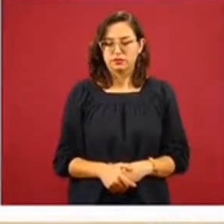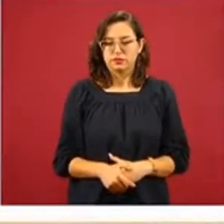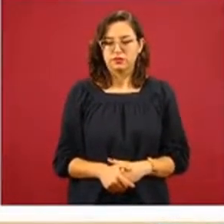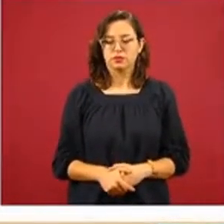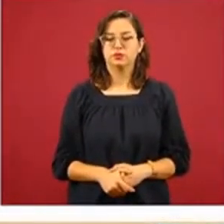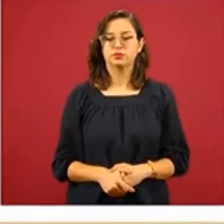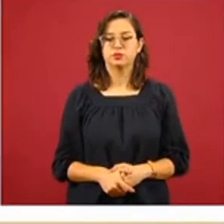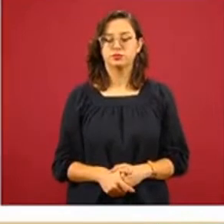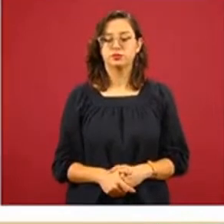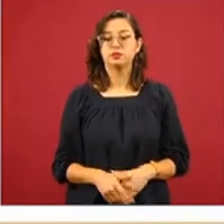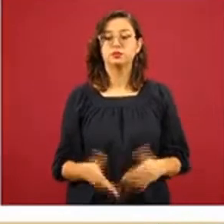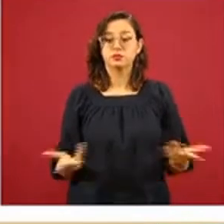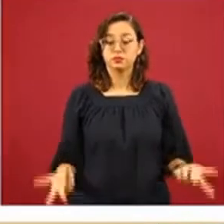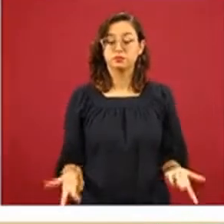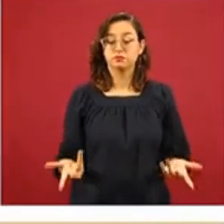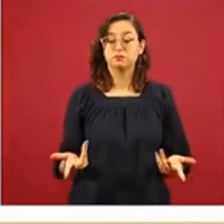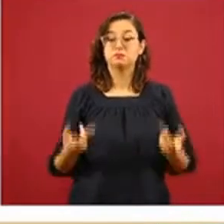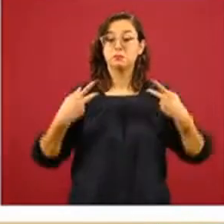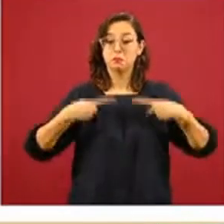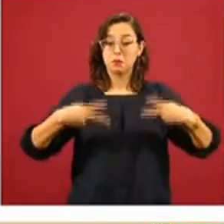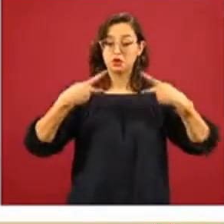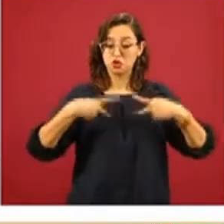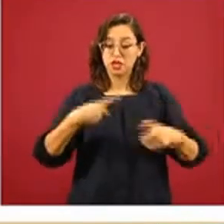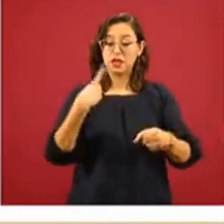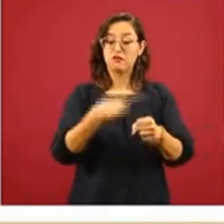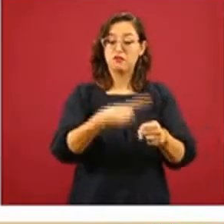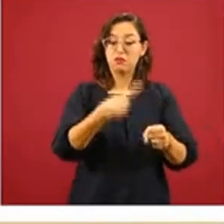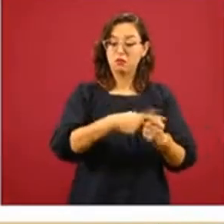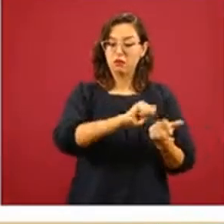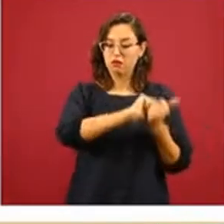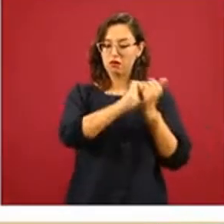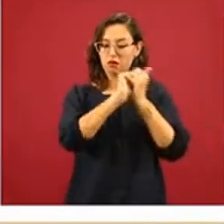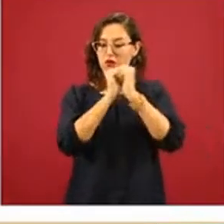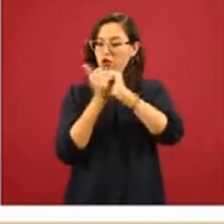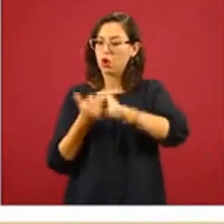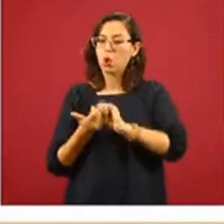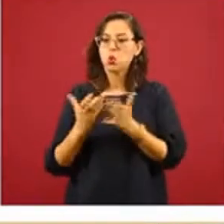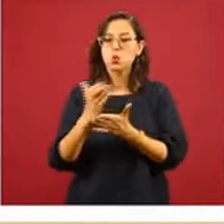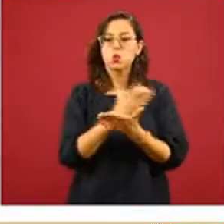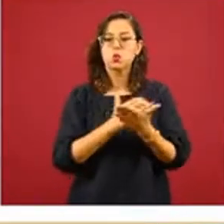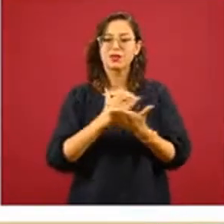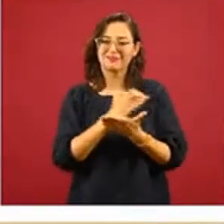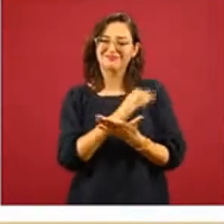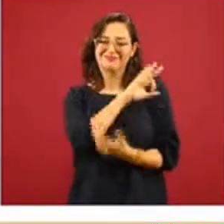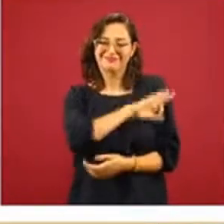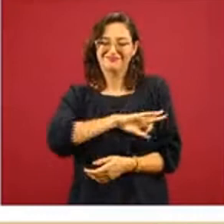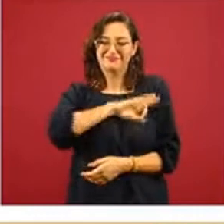la cantidad de personas que felizmente se han recuperado de la enfermedad.